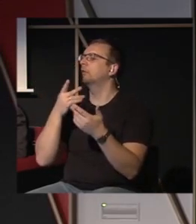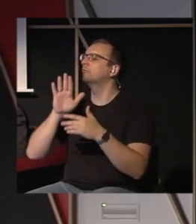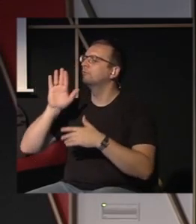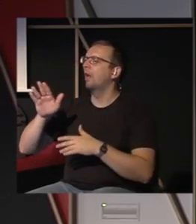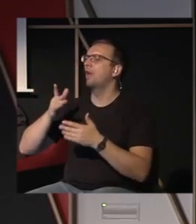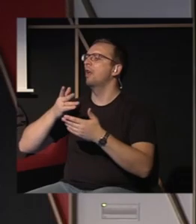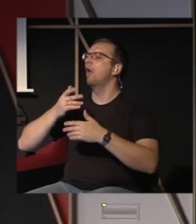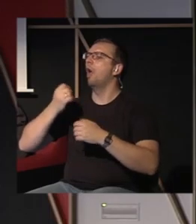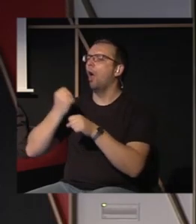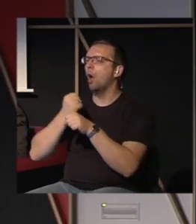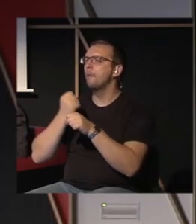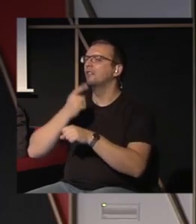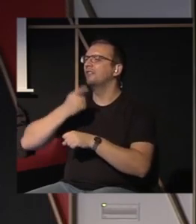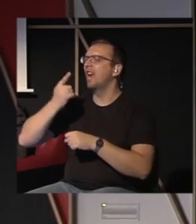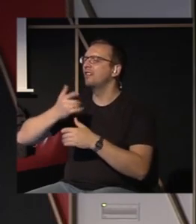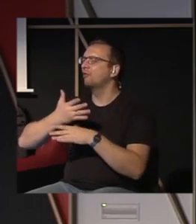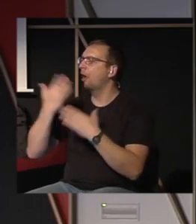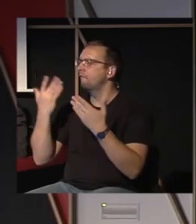Sí.